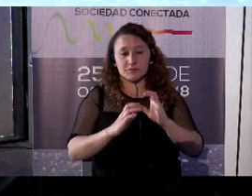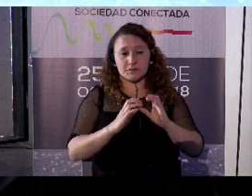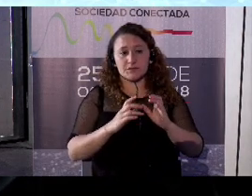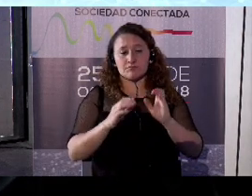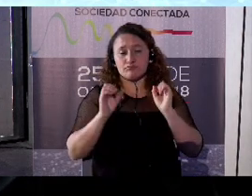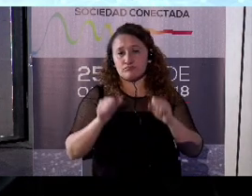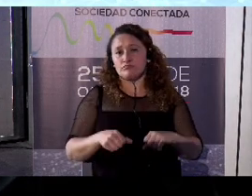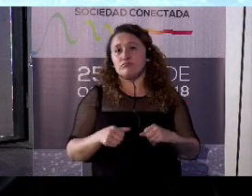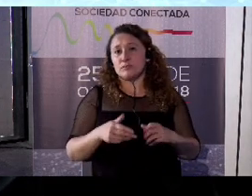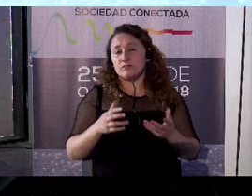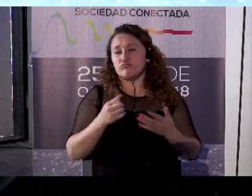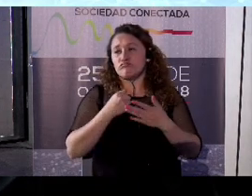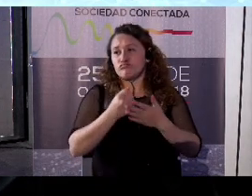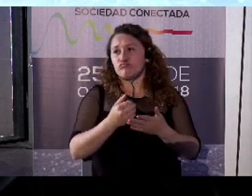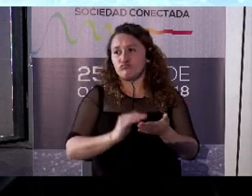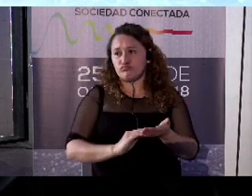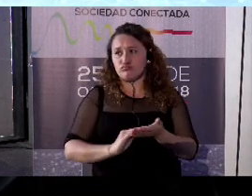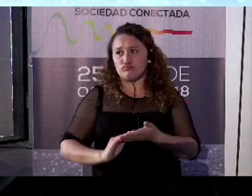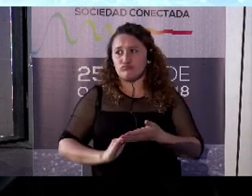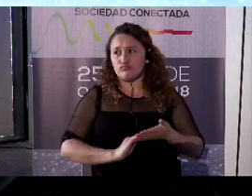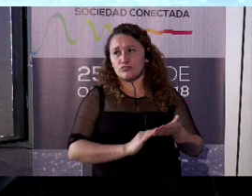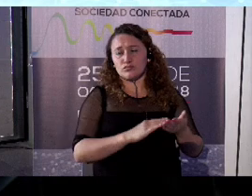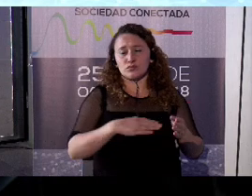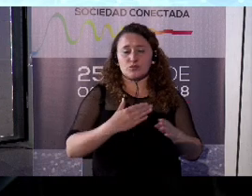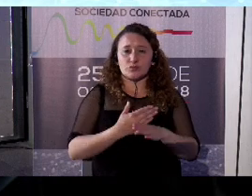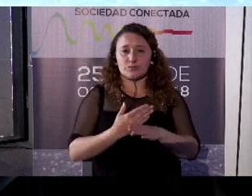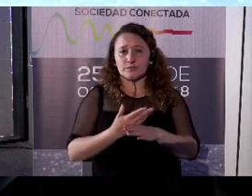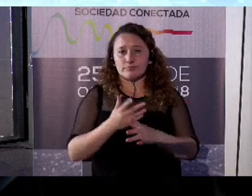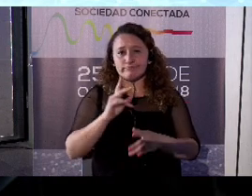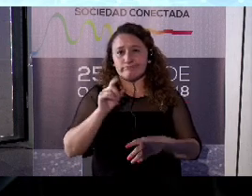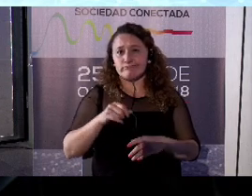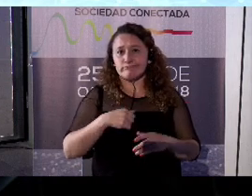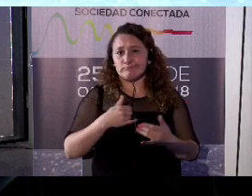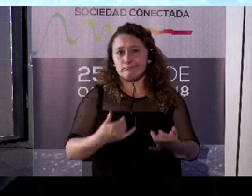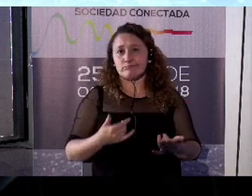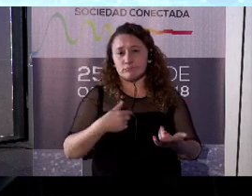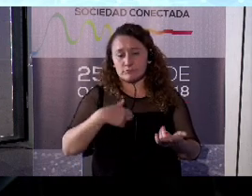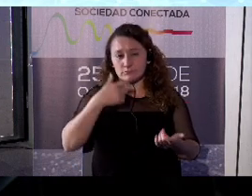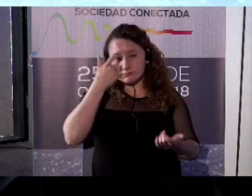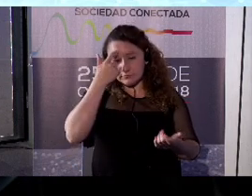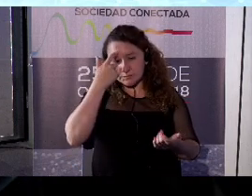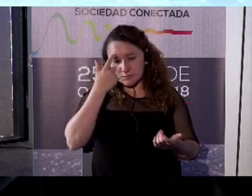pueden ayudar a solucionar muchos de los problemas debemos estar pensando